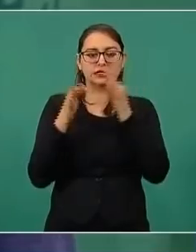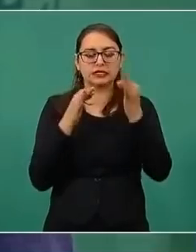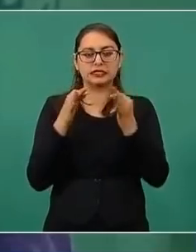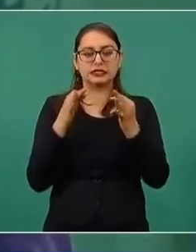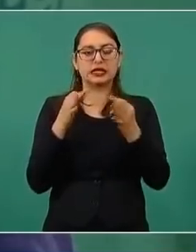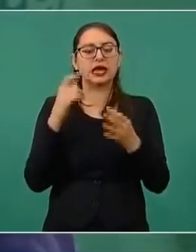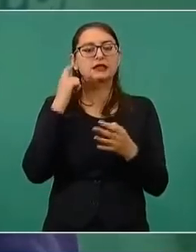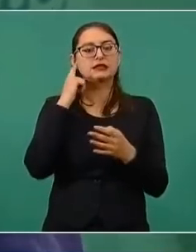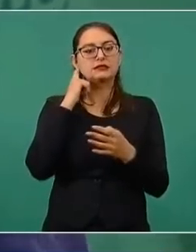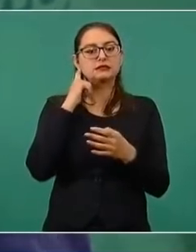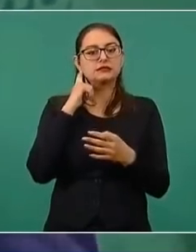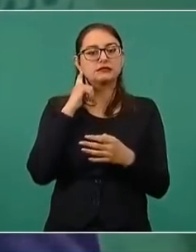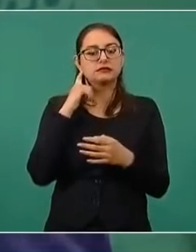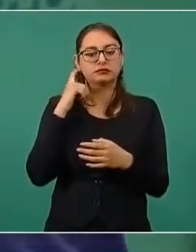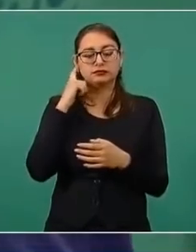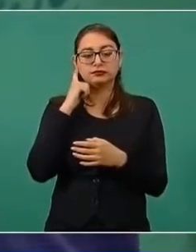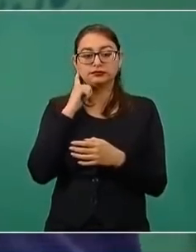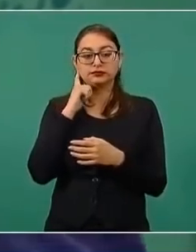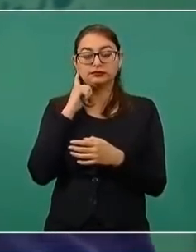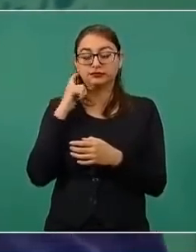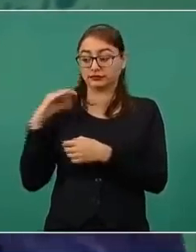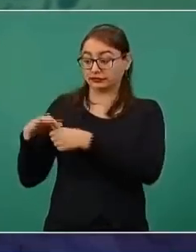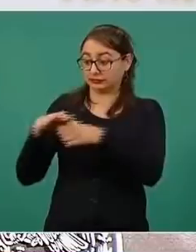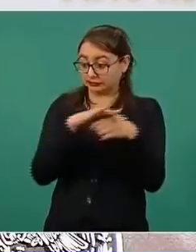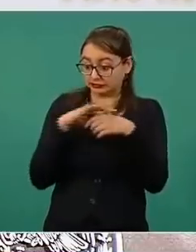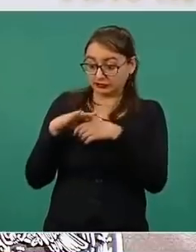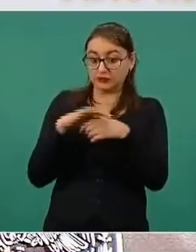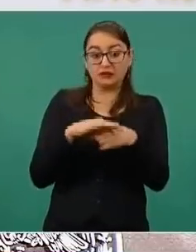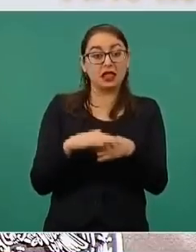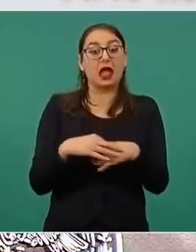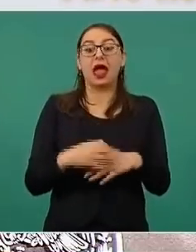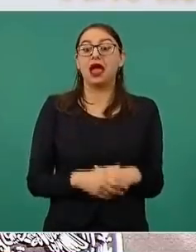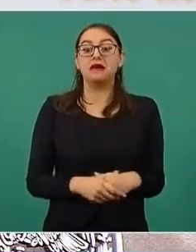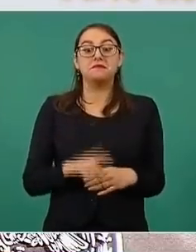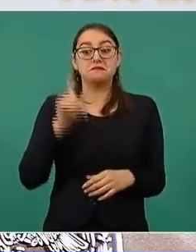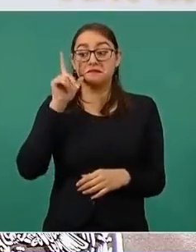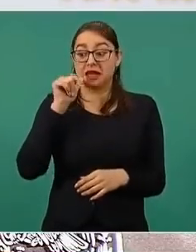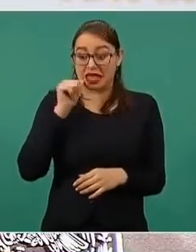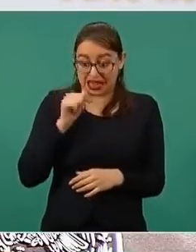elección dijo: no ganaron,